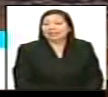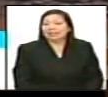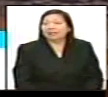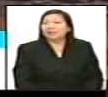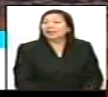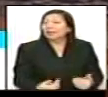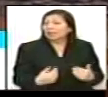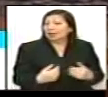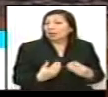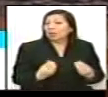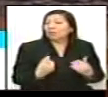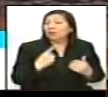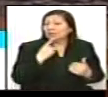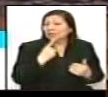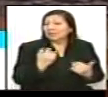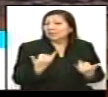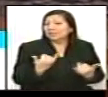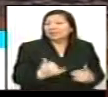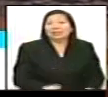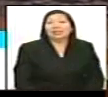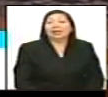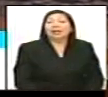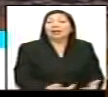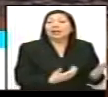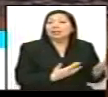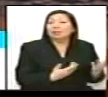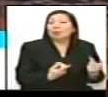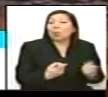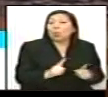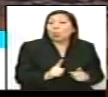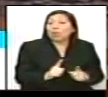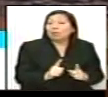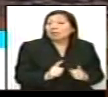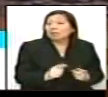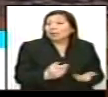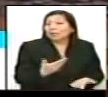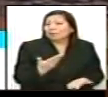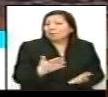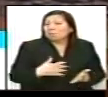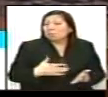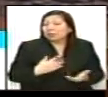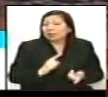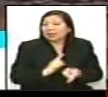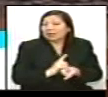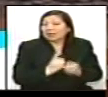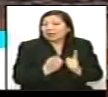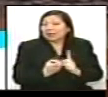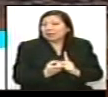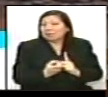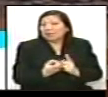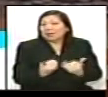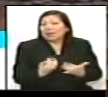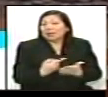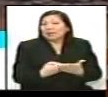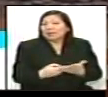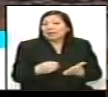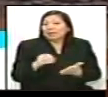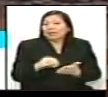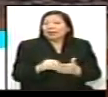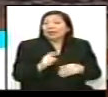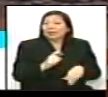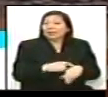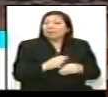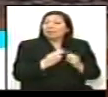la mantenemos tal y como está, y en ese sentido esperamos que cuando menos se pueda modificar en los términos en que la aplicación